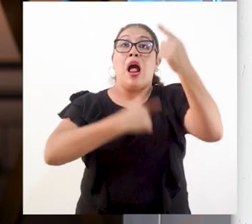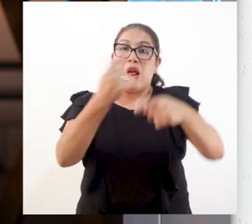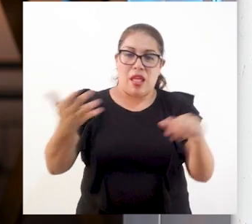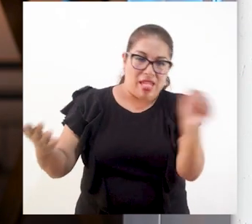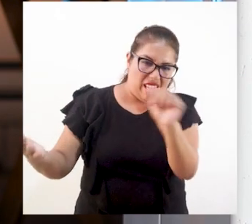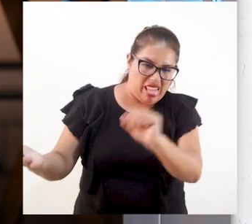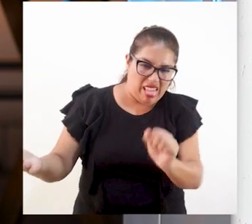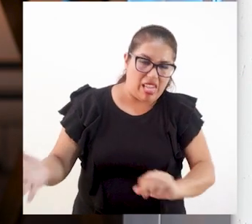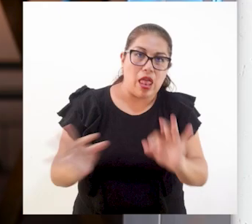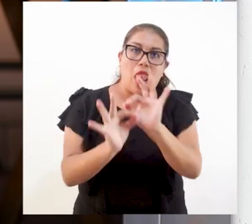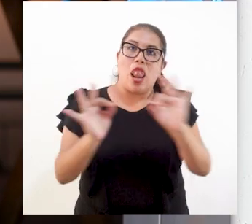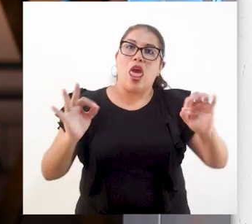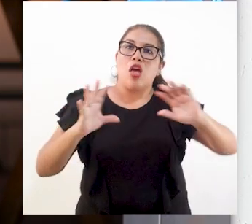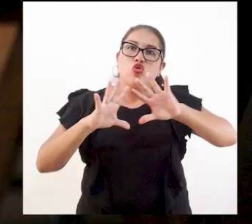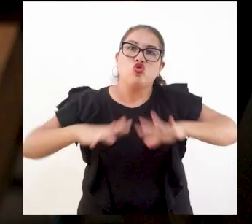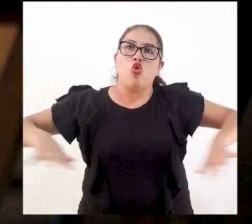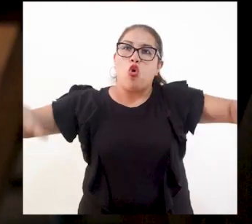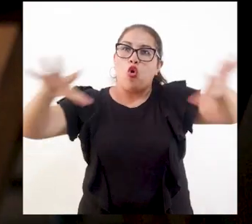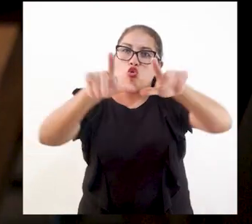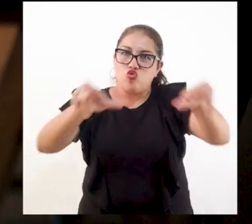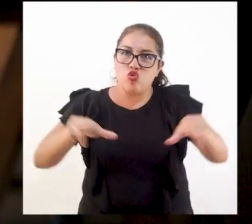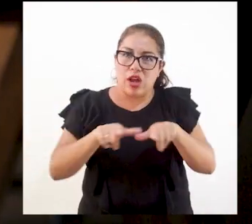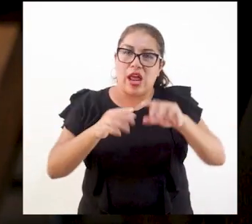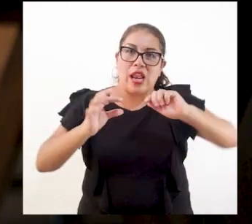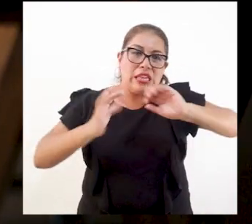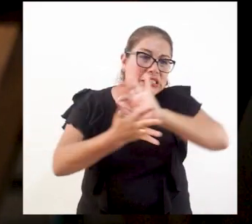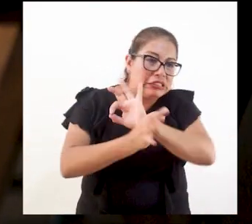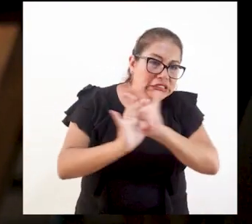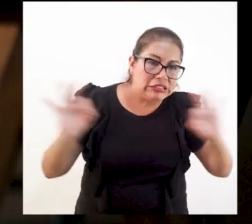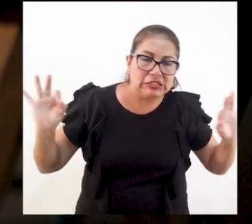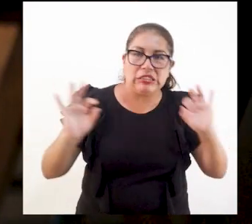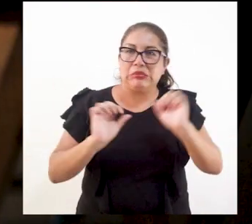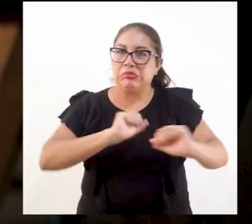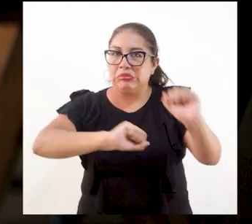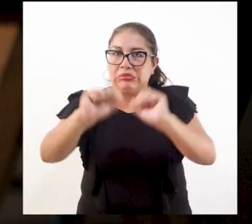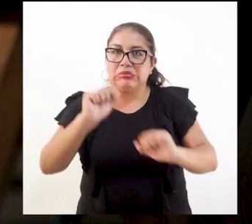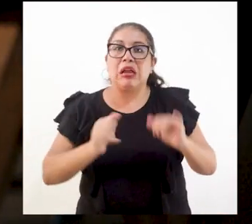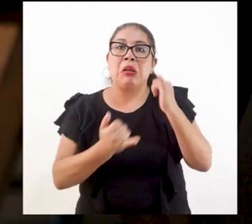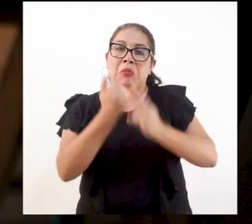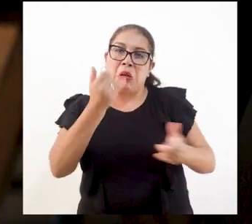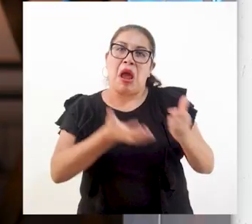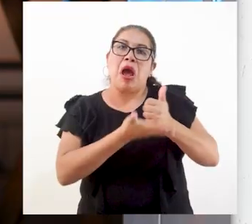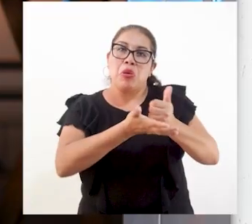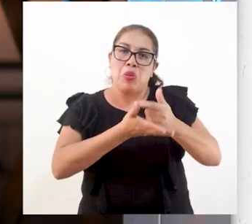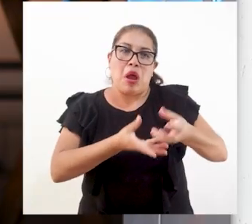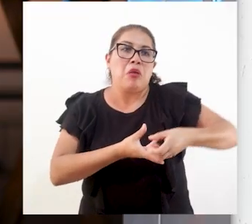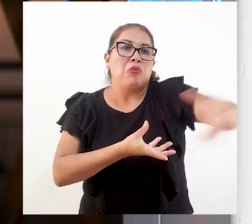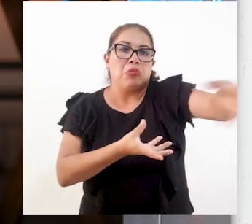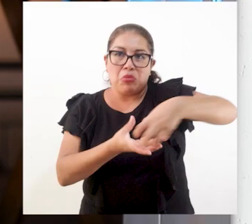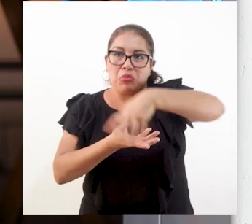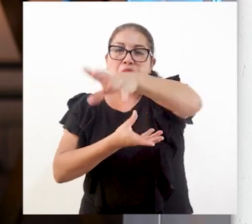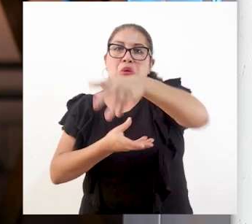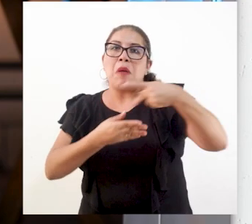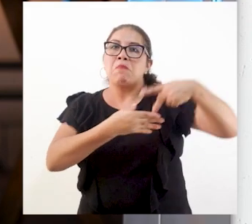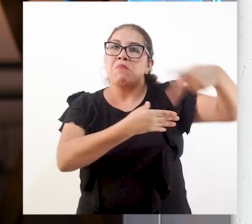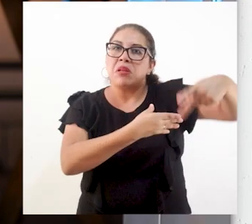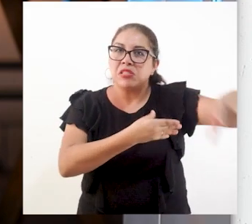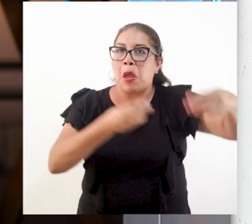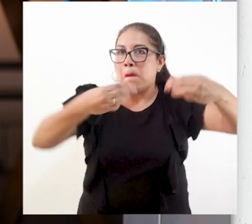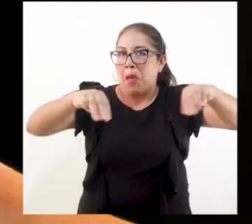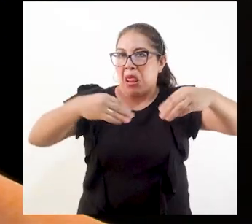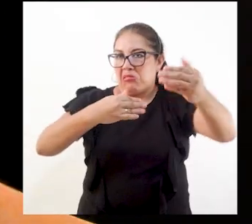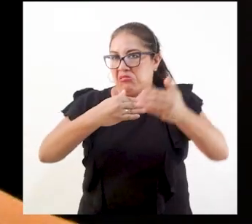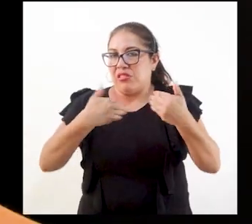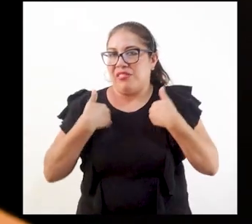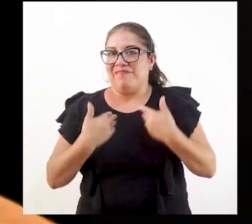latas, dejar limpio el taller, ¿no? Y también reparte por acá a los vecinos, a los clientes del mercado, tenemos un mercado